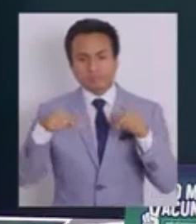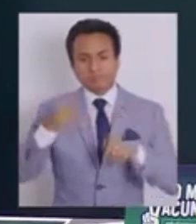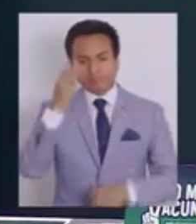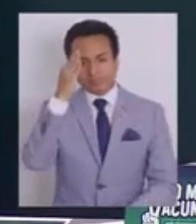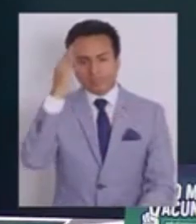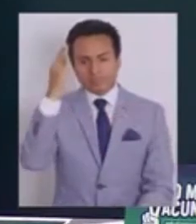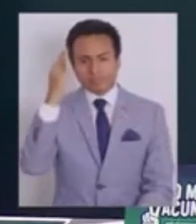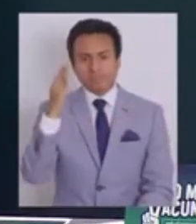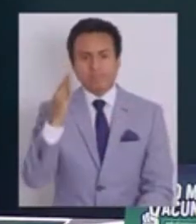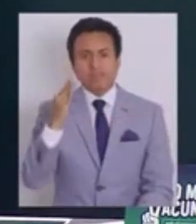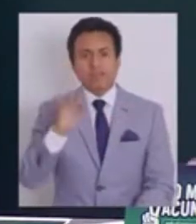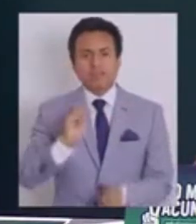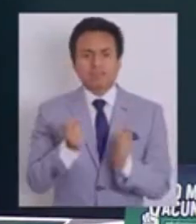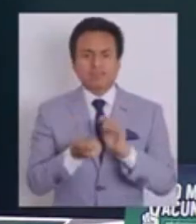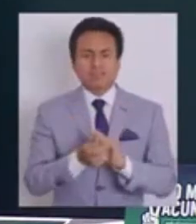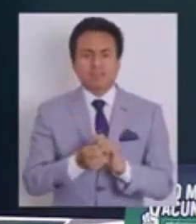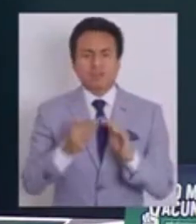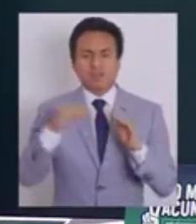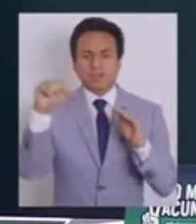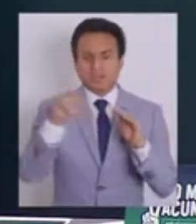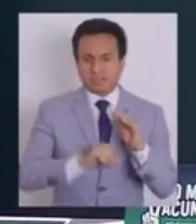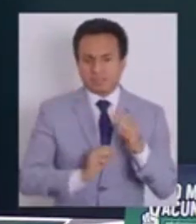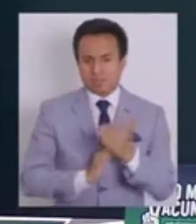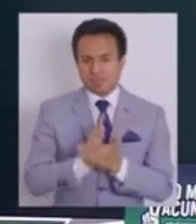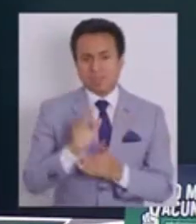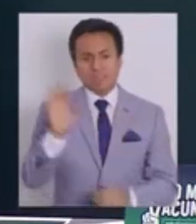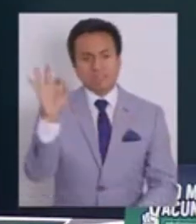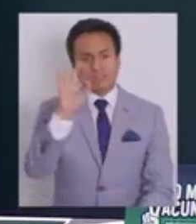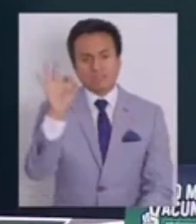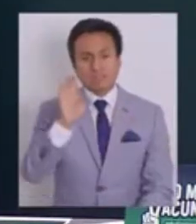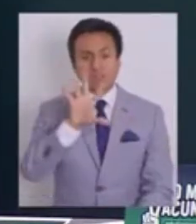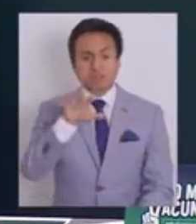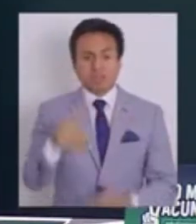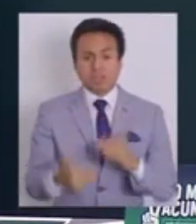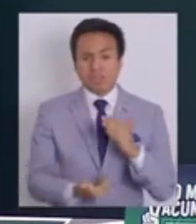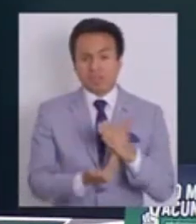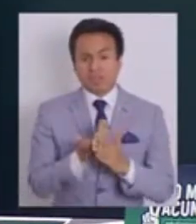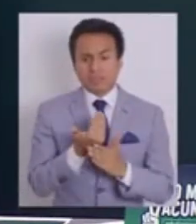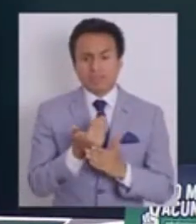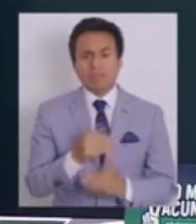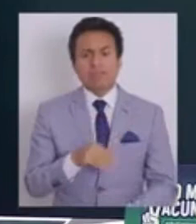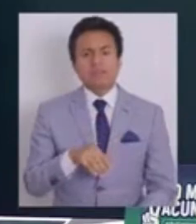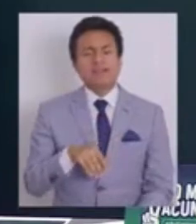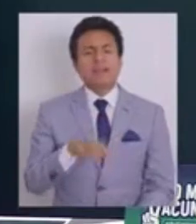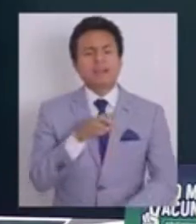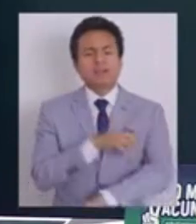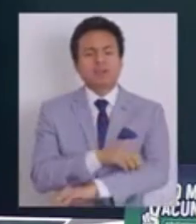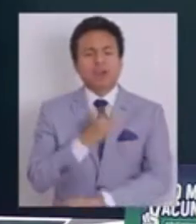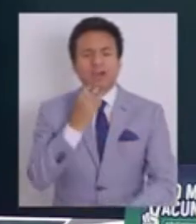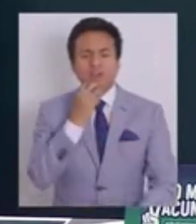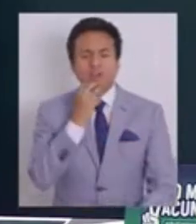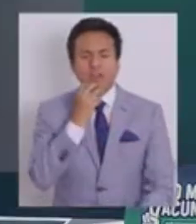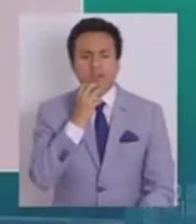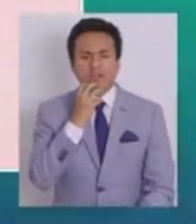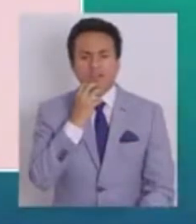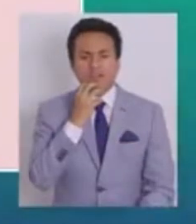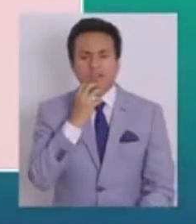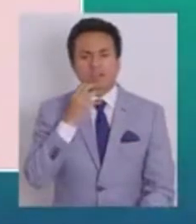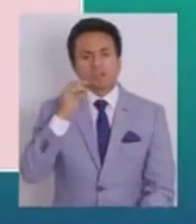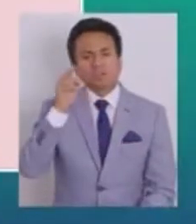día, es retroceden a cuarentena a partir del sábado a las 5 de la mañana en la región de